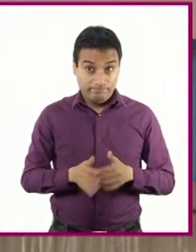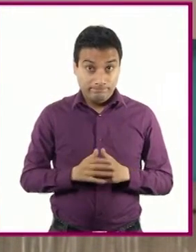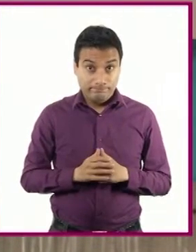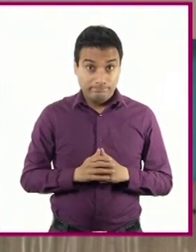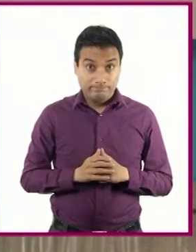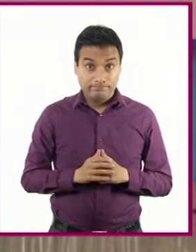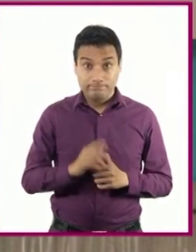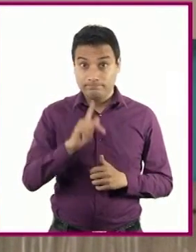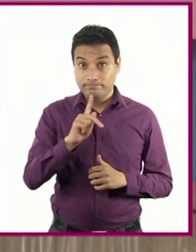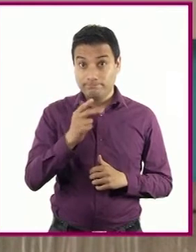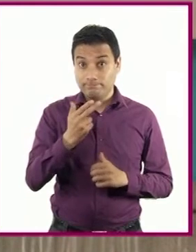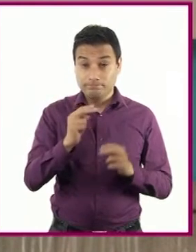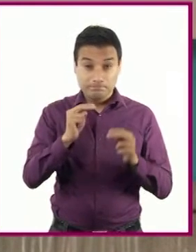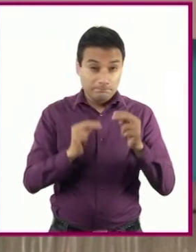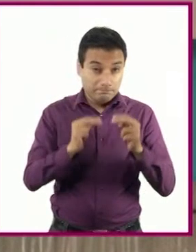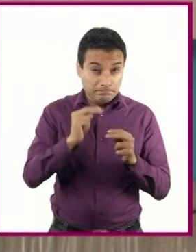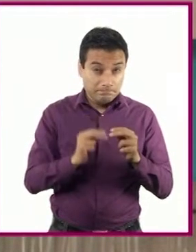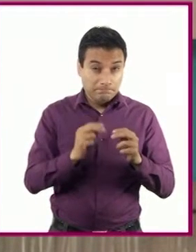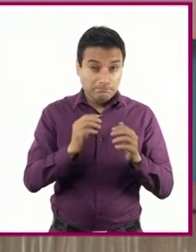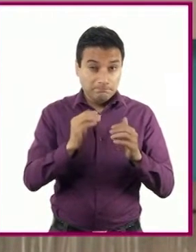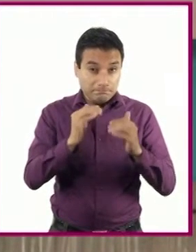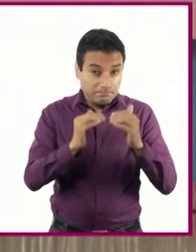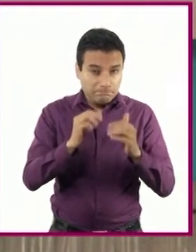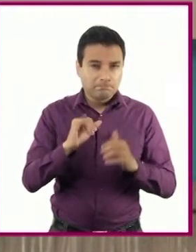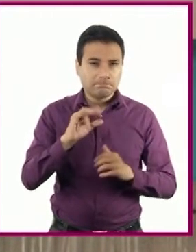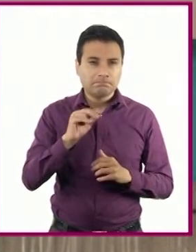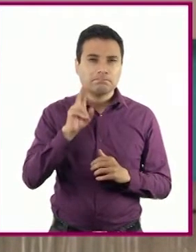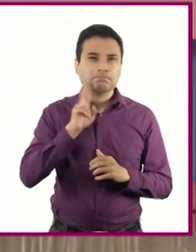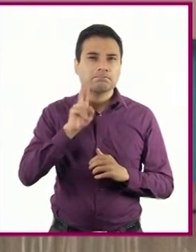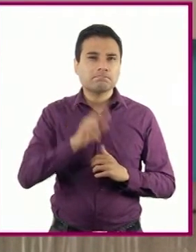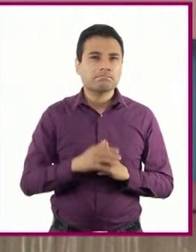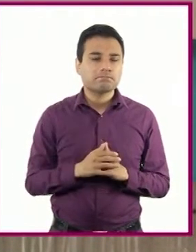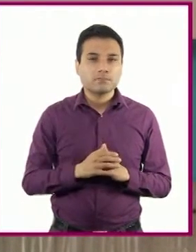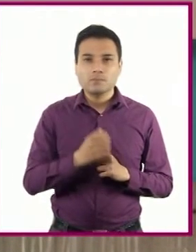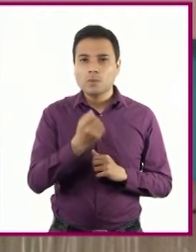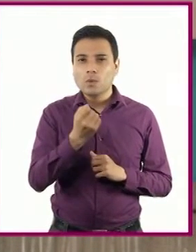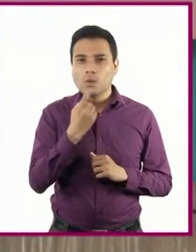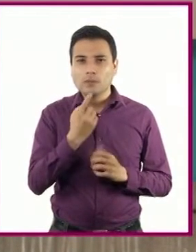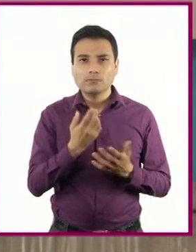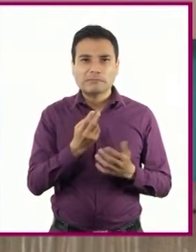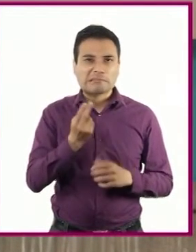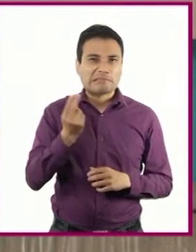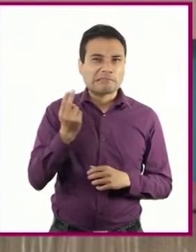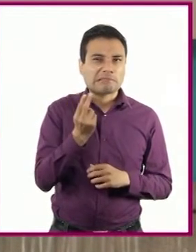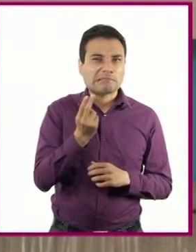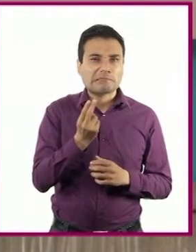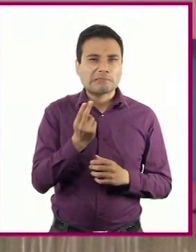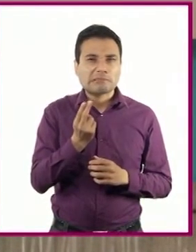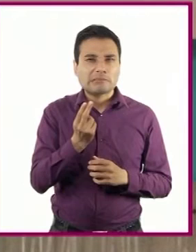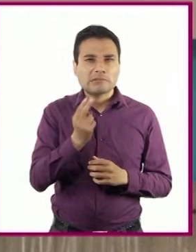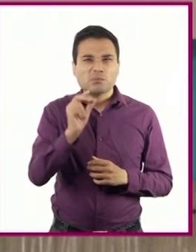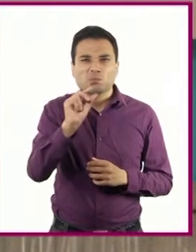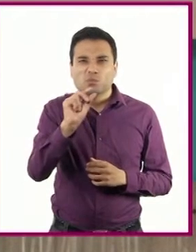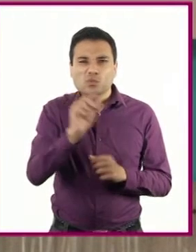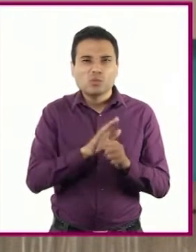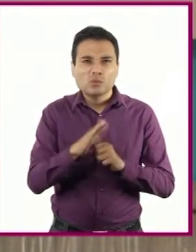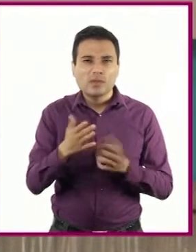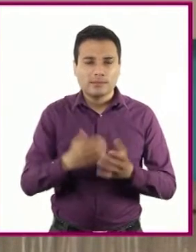limón, agregando los medicamentos. ¿De cuál de los medicamentos se requiere menor cantidad para neutralizar la